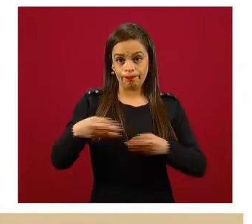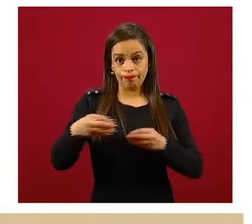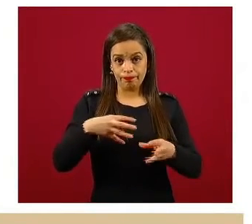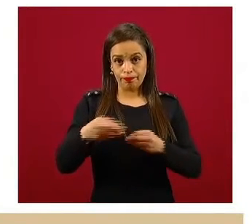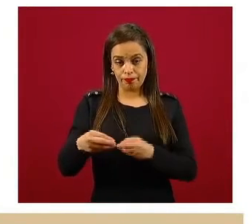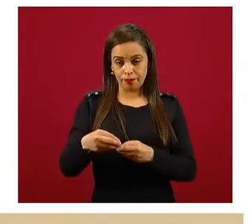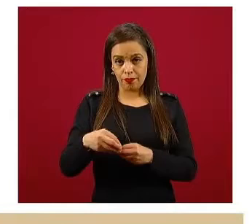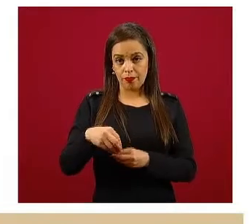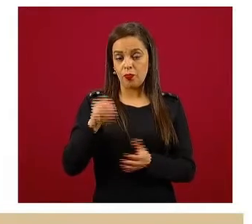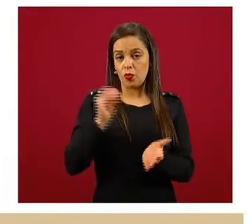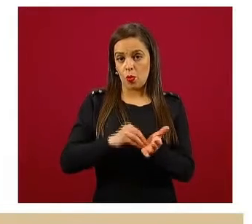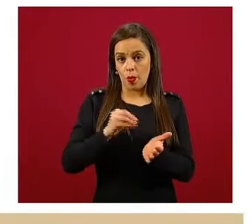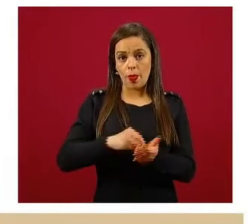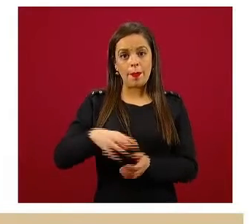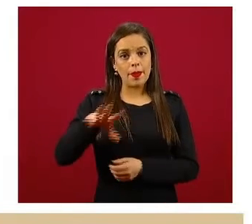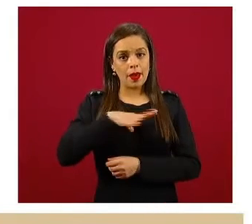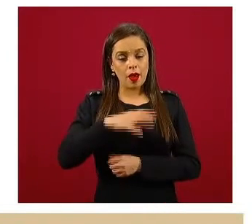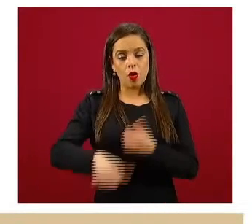epidemia activa en México,